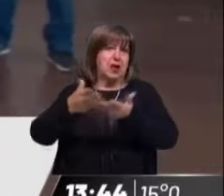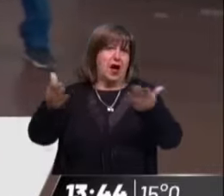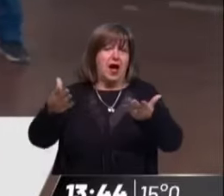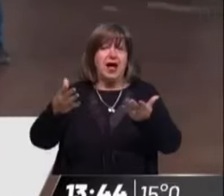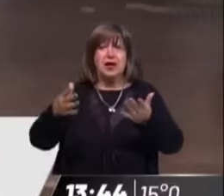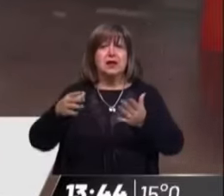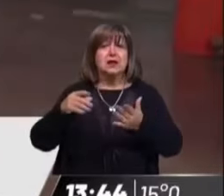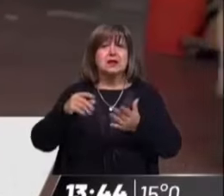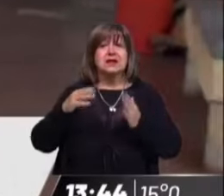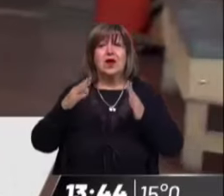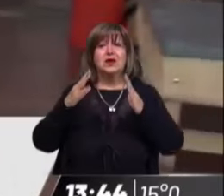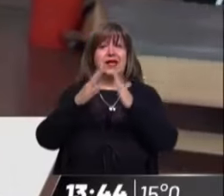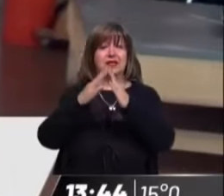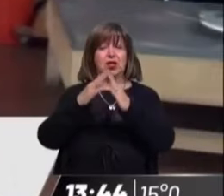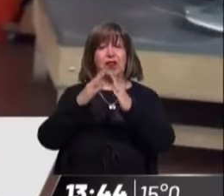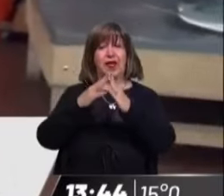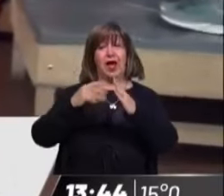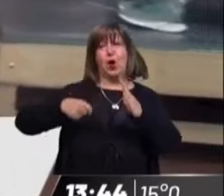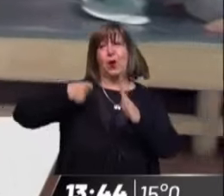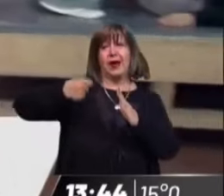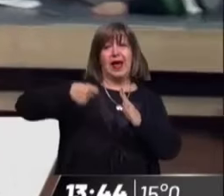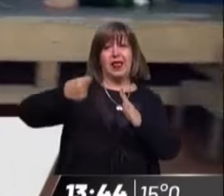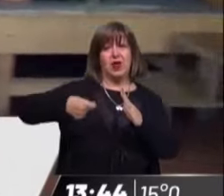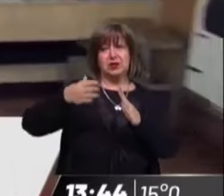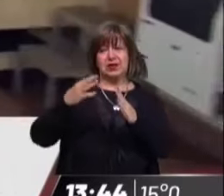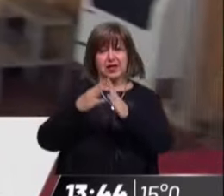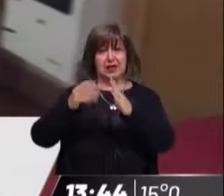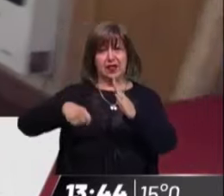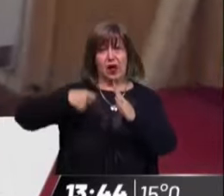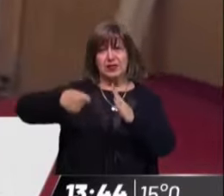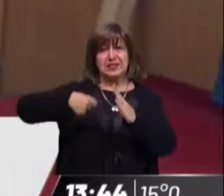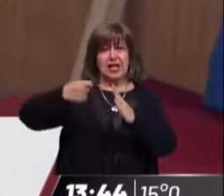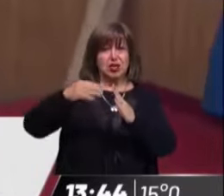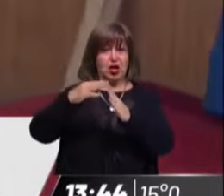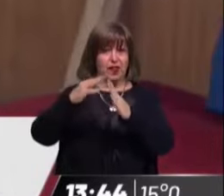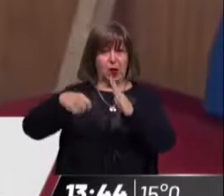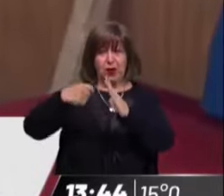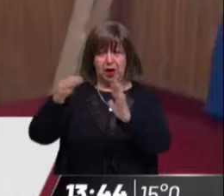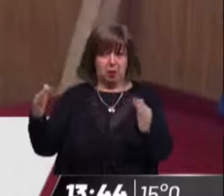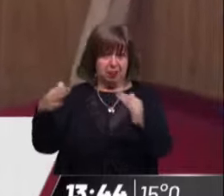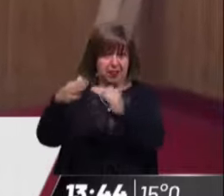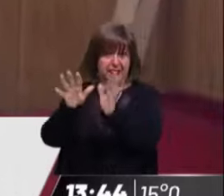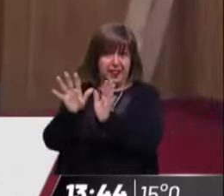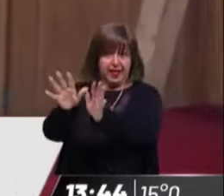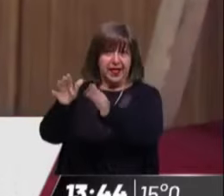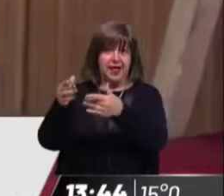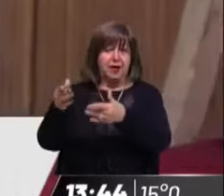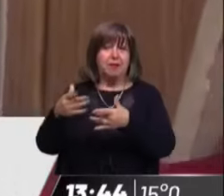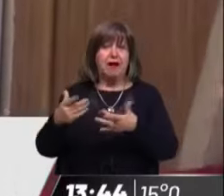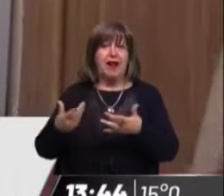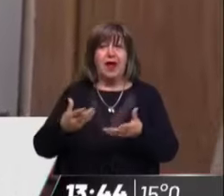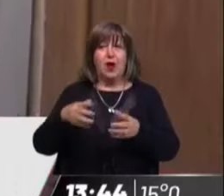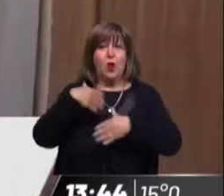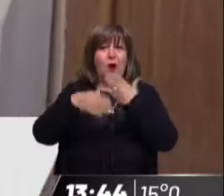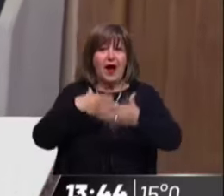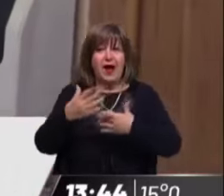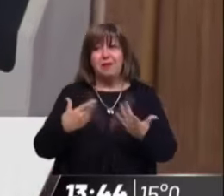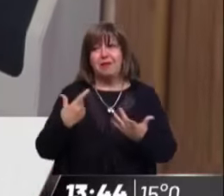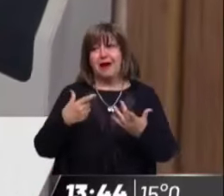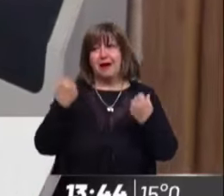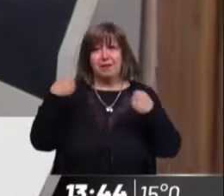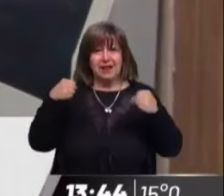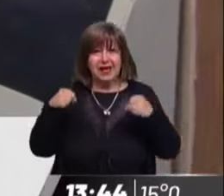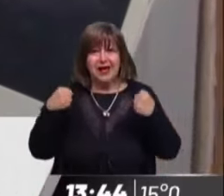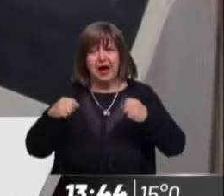sí. Buscar un centro jubilado y tratar de integrarse. Claro, a cualquier municipio de la provincia y tratar de integrarse de alguna manera, eso